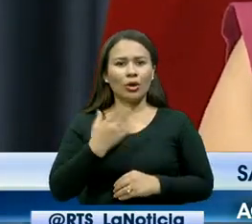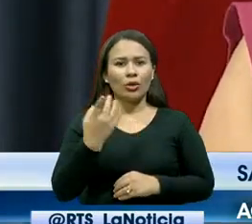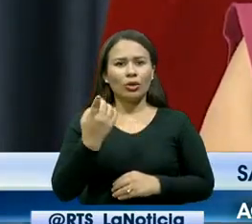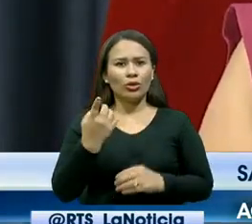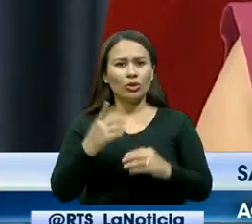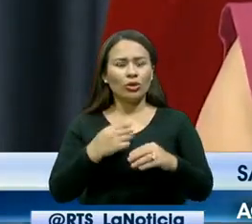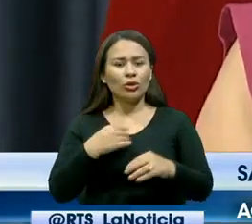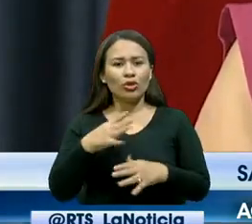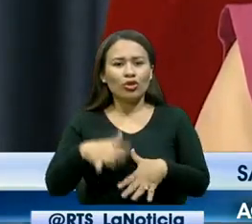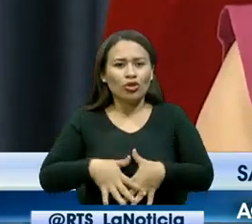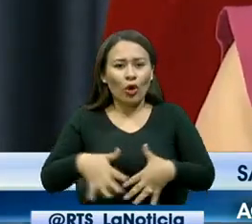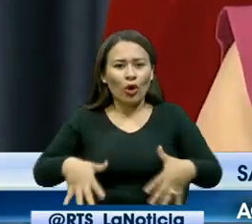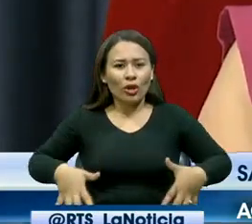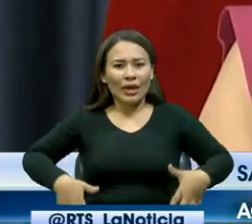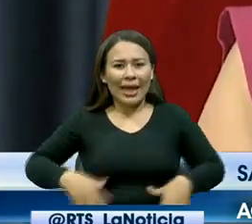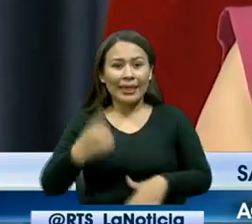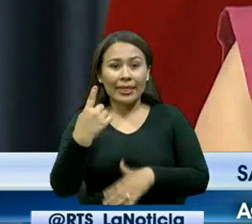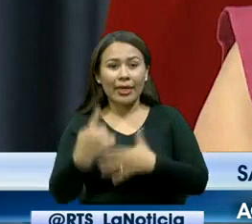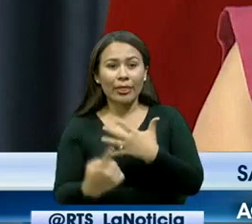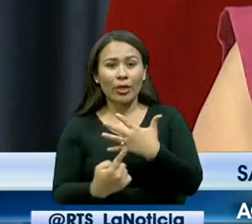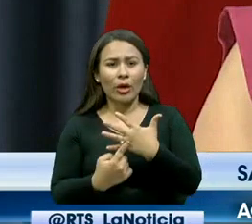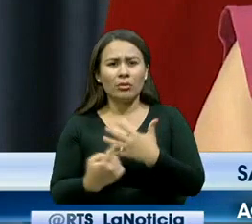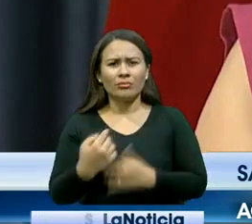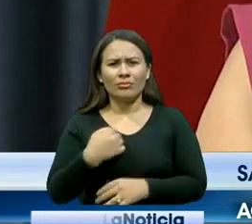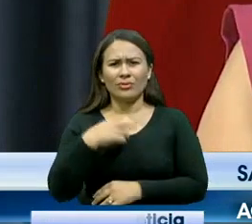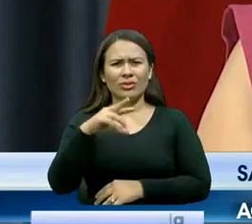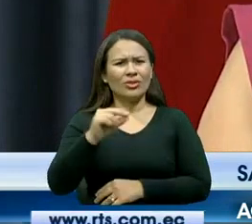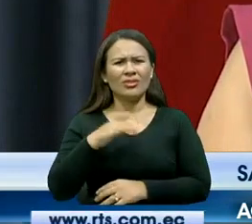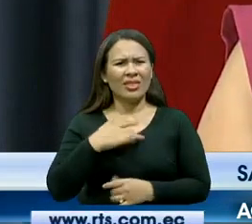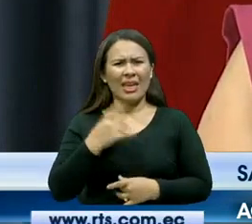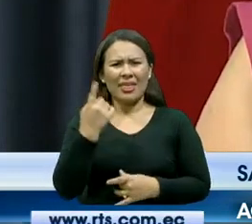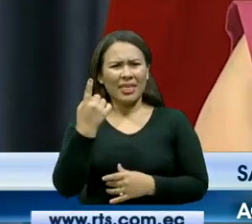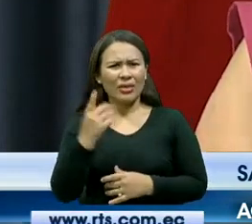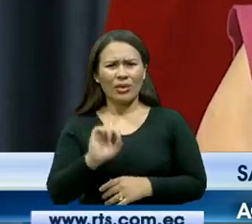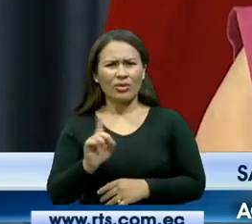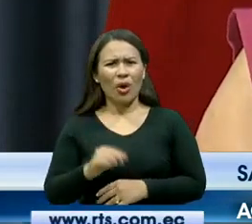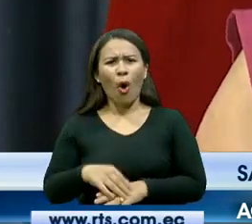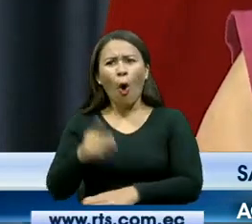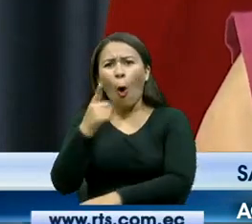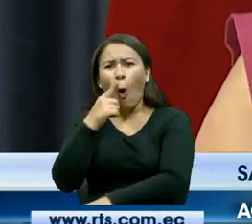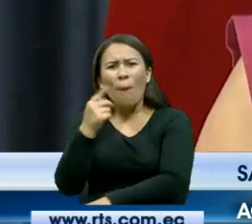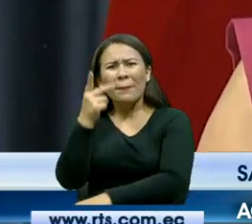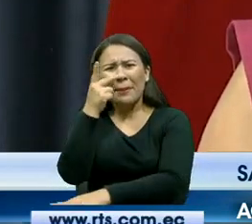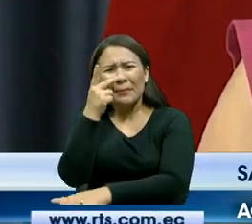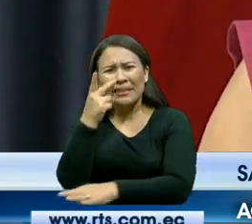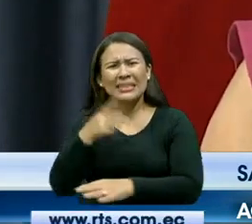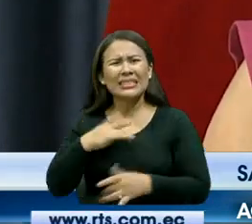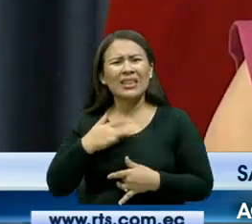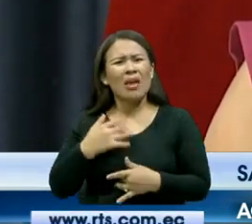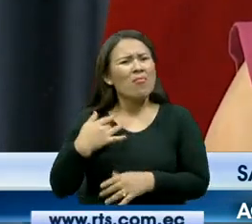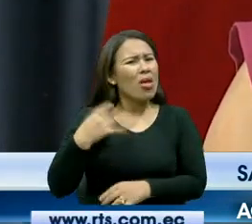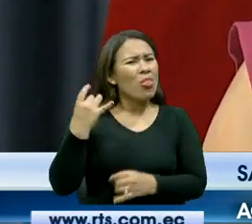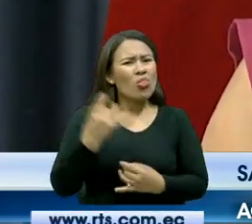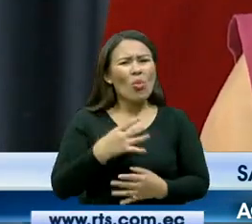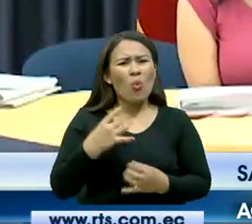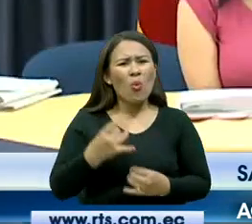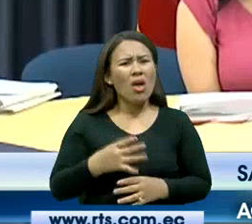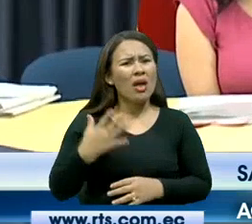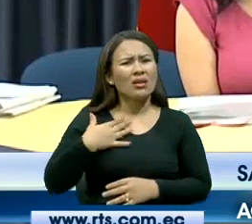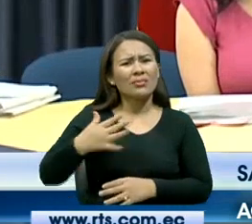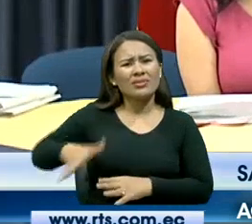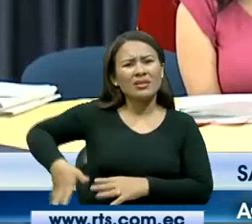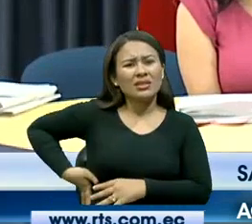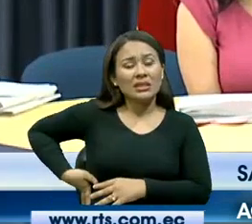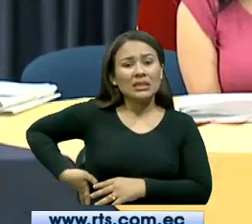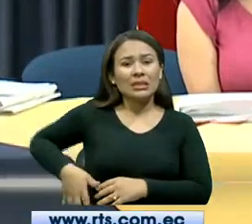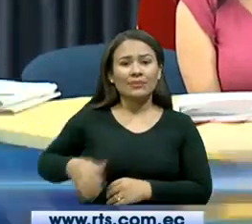La menor indicaba que ella sentía que no era el dedo, que era la parte que tienen los hombres y que le dolía mucho la colita. El otro